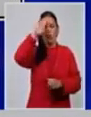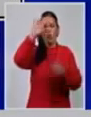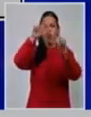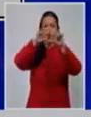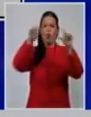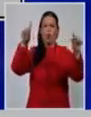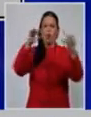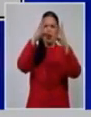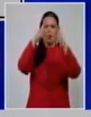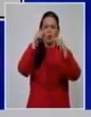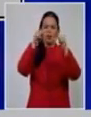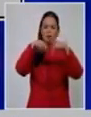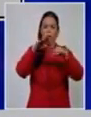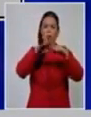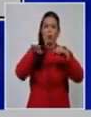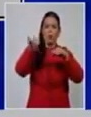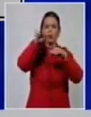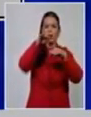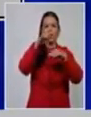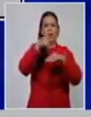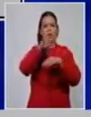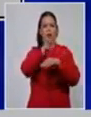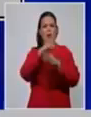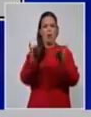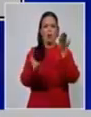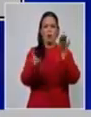superior a la del día de ayer, de